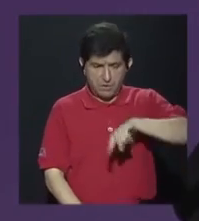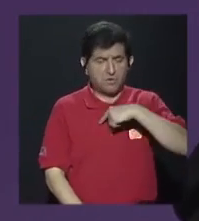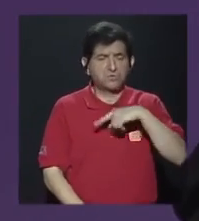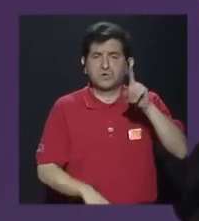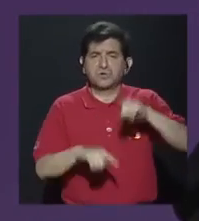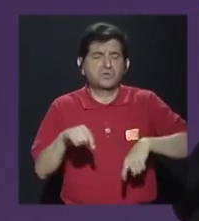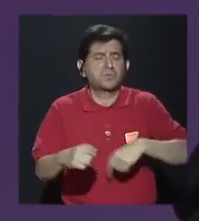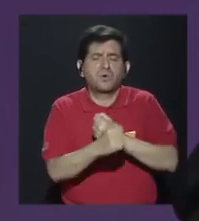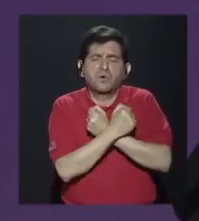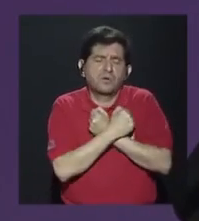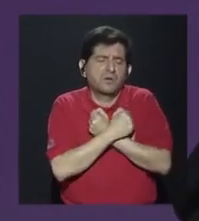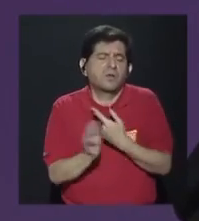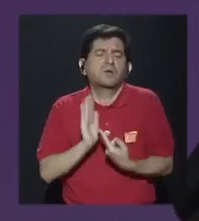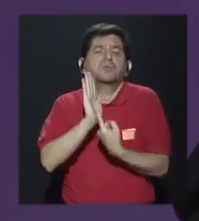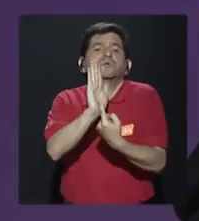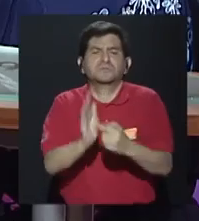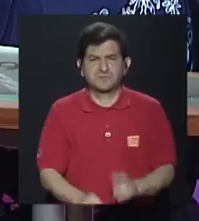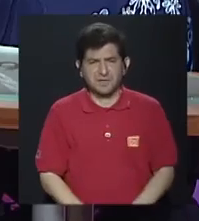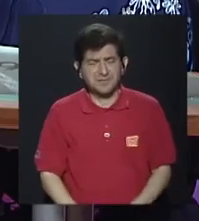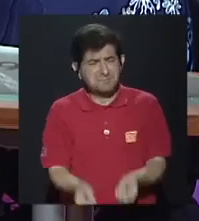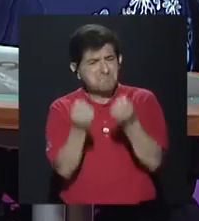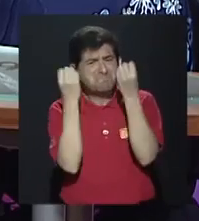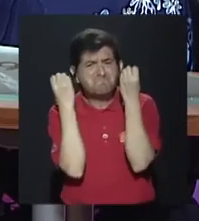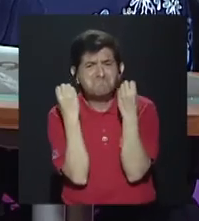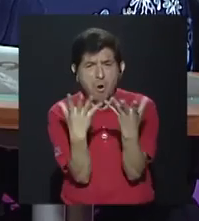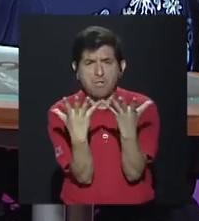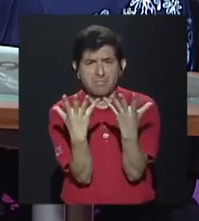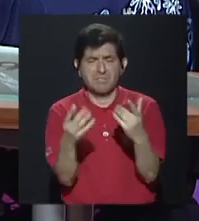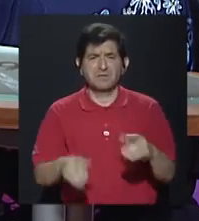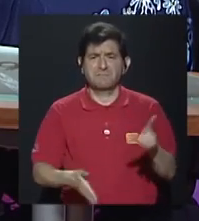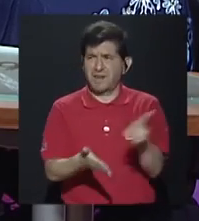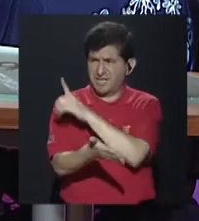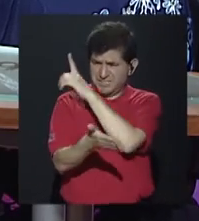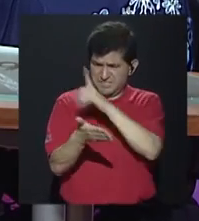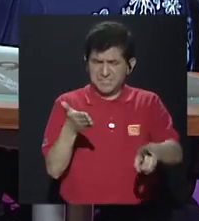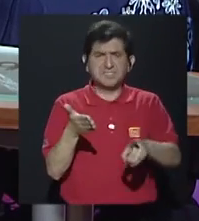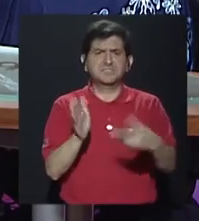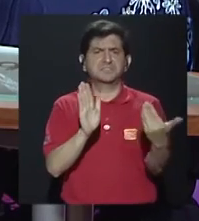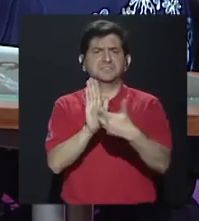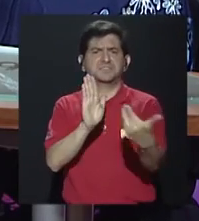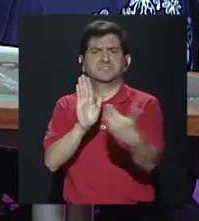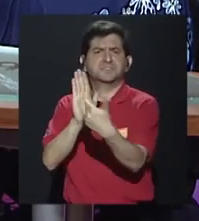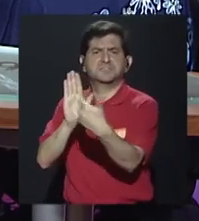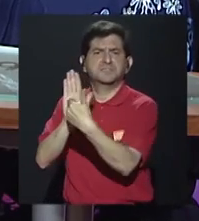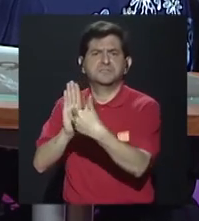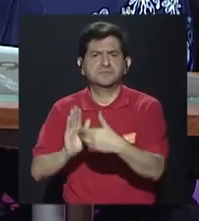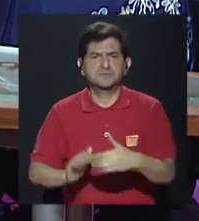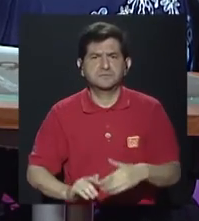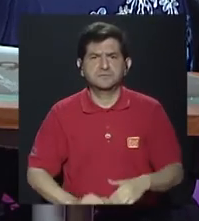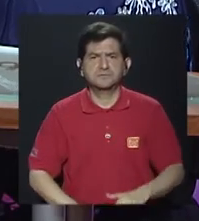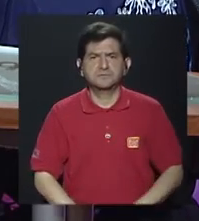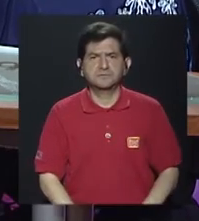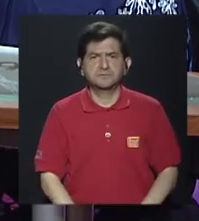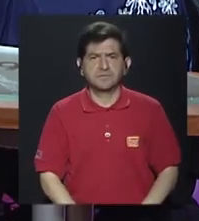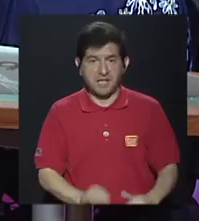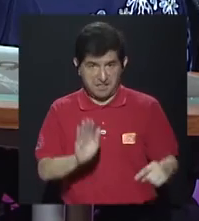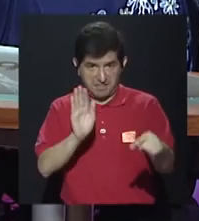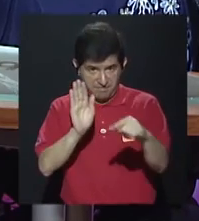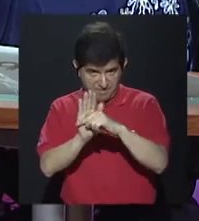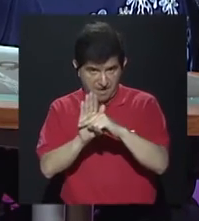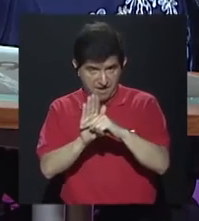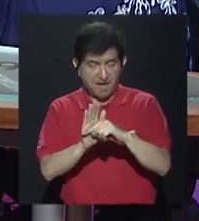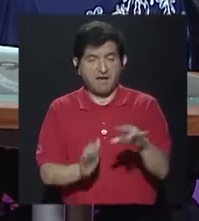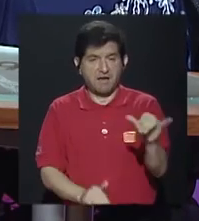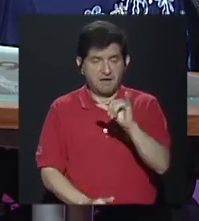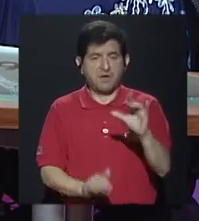afectivas, ¿verdad? Entonces son múltiples las discriminaciones que se nos están dando. Se nos niega incluso